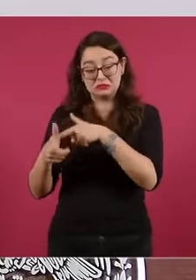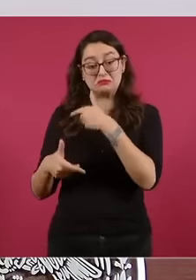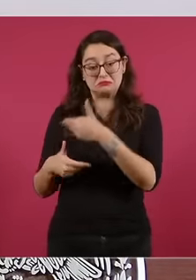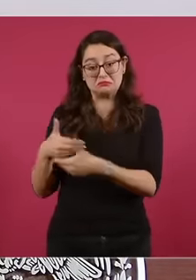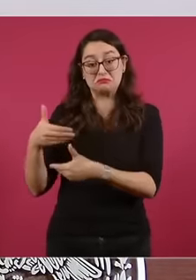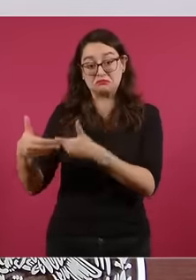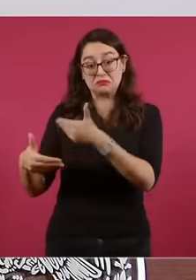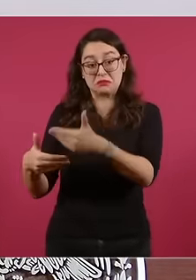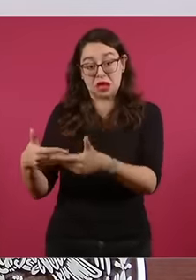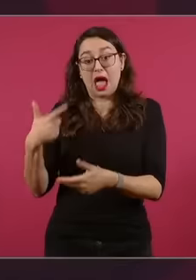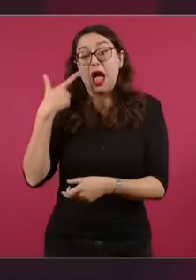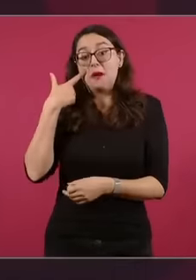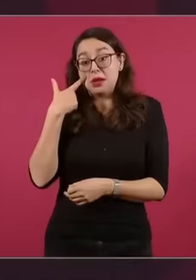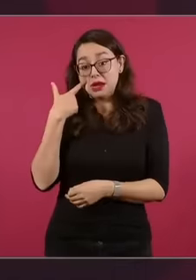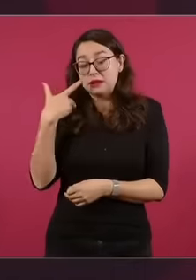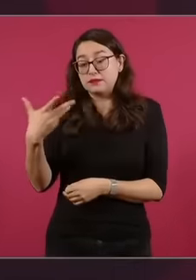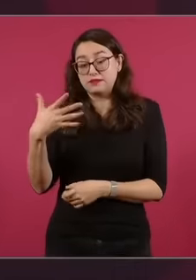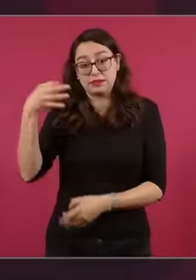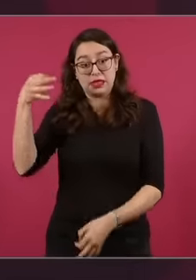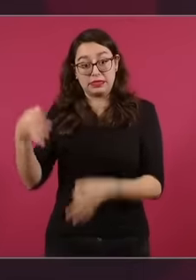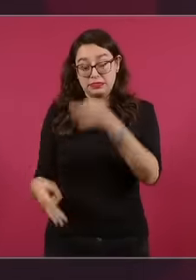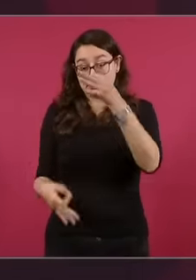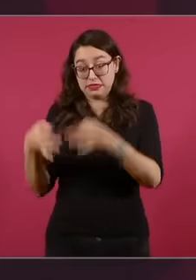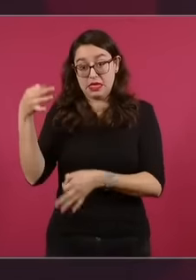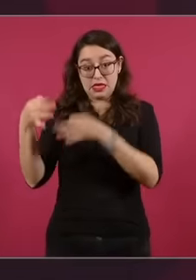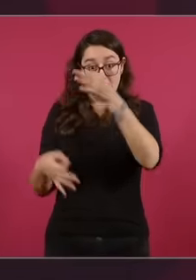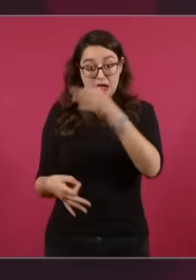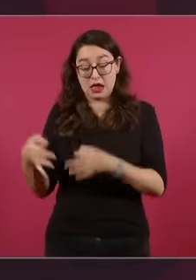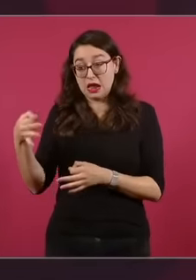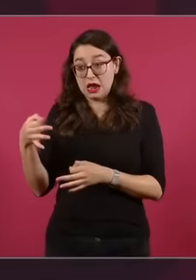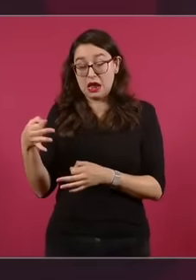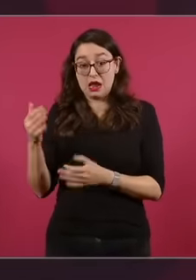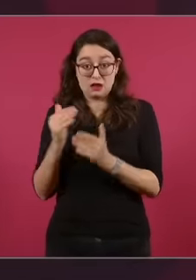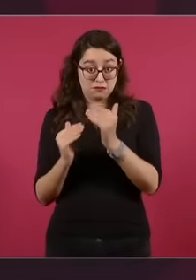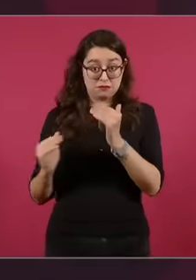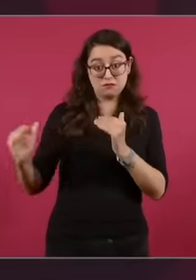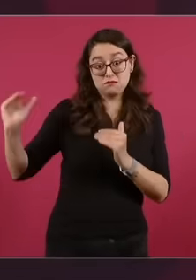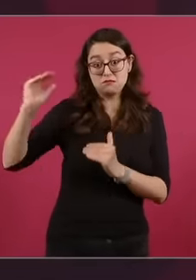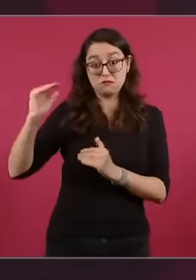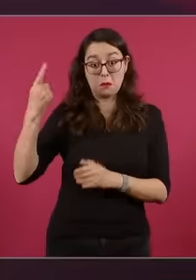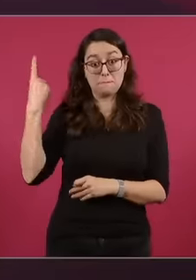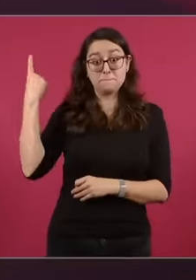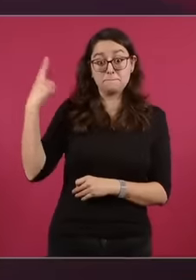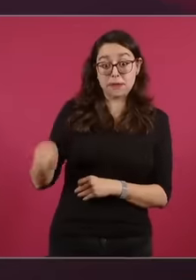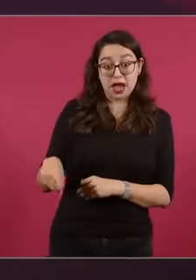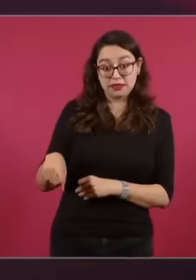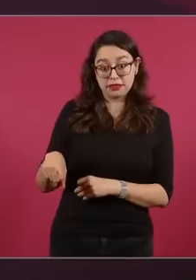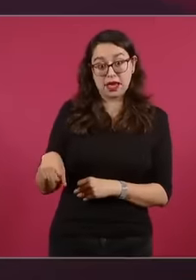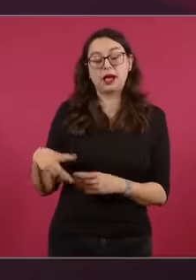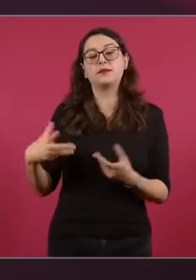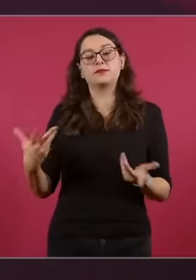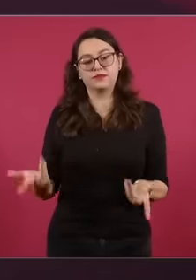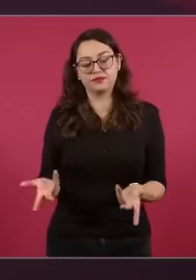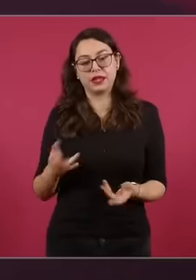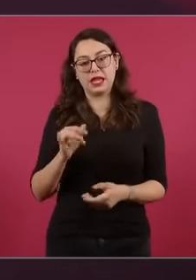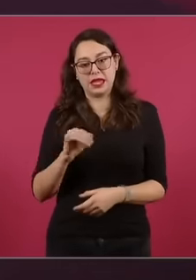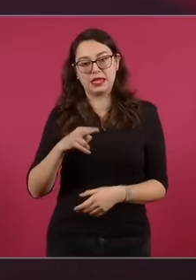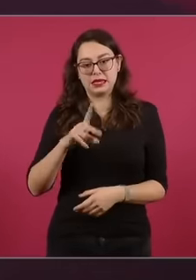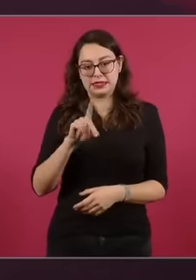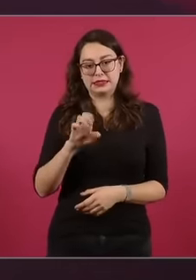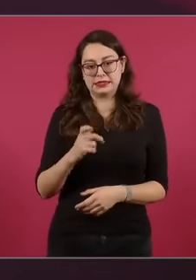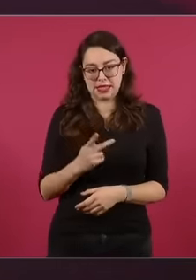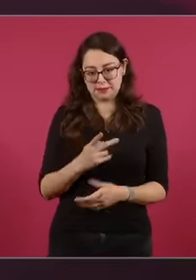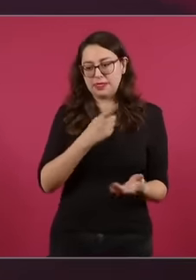y ya lo que determine el tribunal es lo que tendrá que acatar. En este caso, ya el Instituto para Devolverle a Pueblo